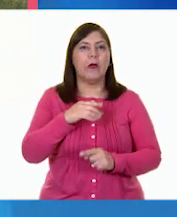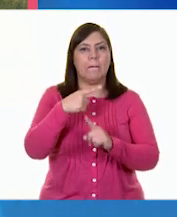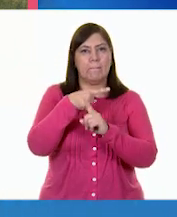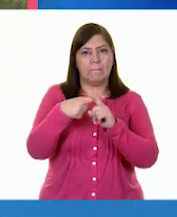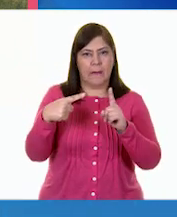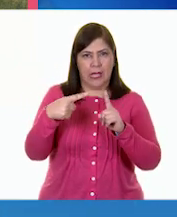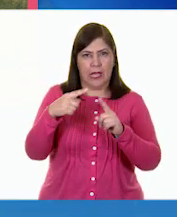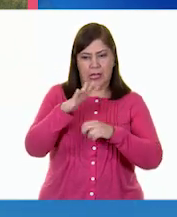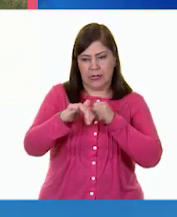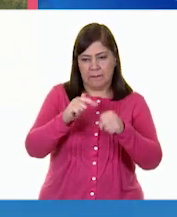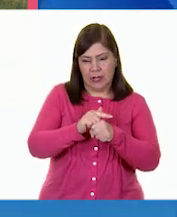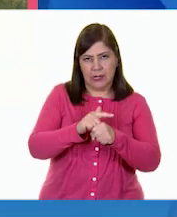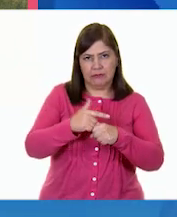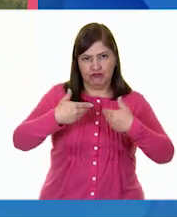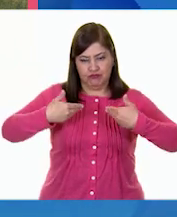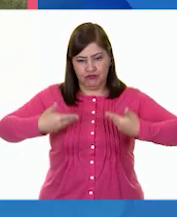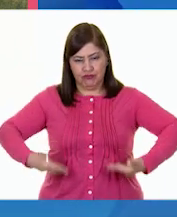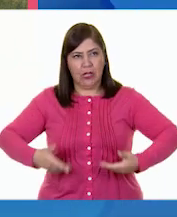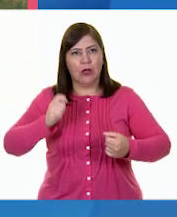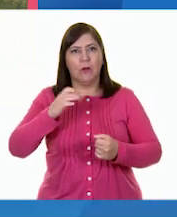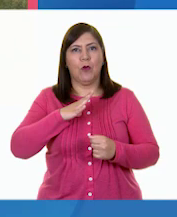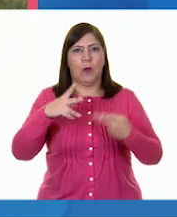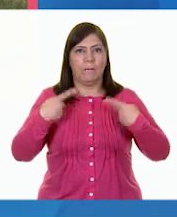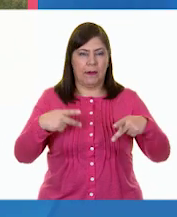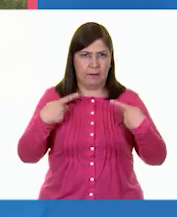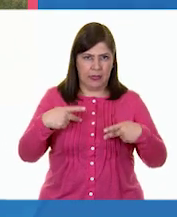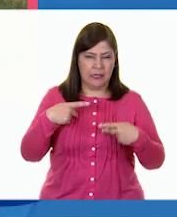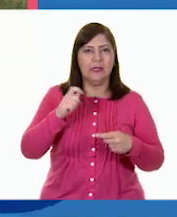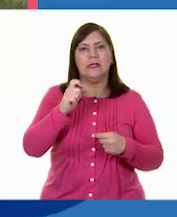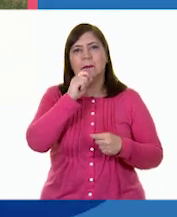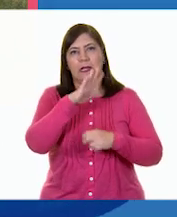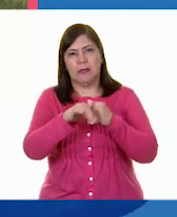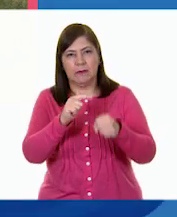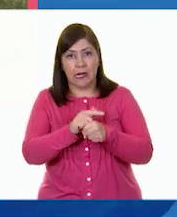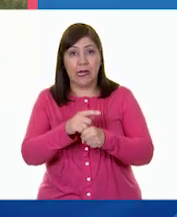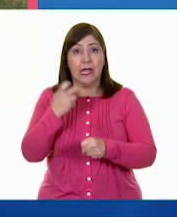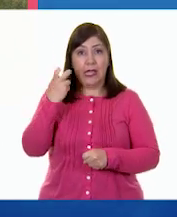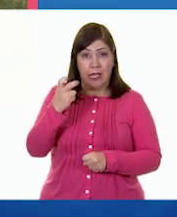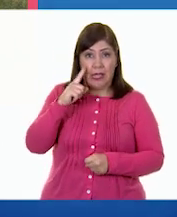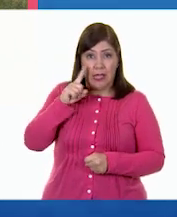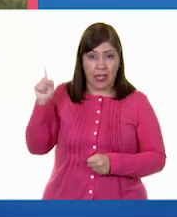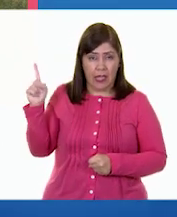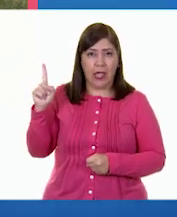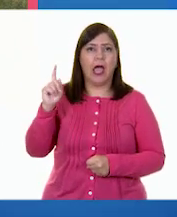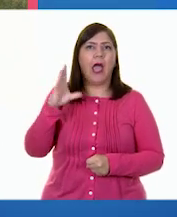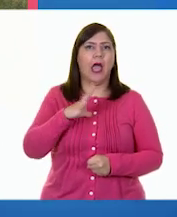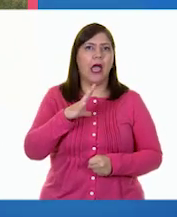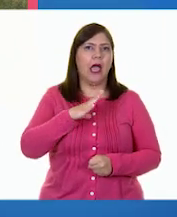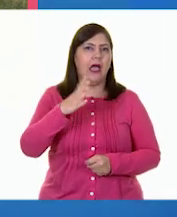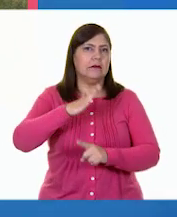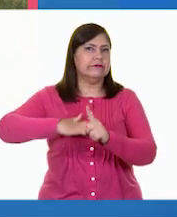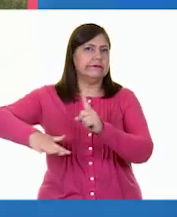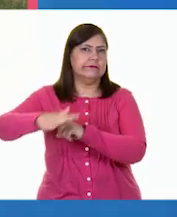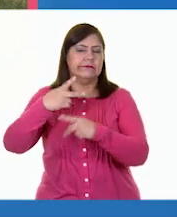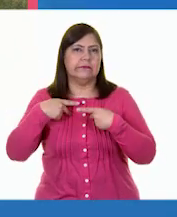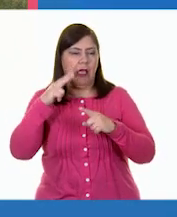animal, mitad humano. Esta criatura era alguien muy especial. Era muy temido.